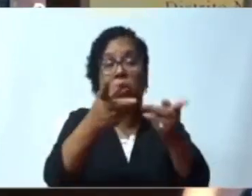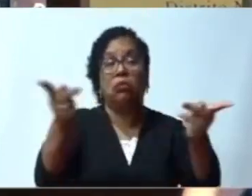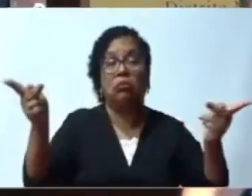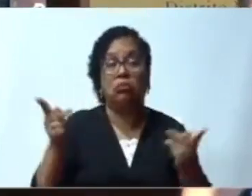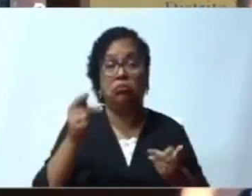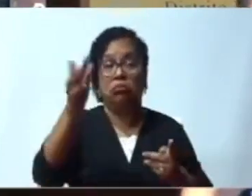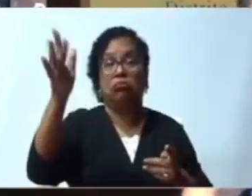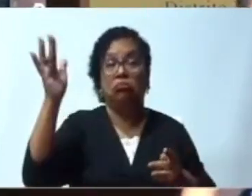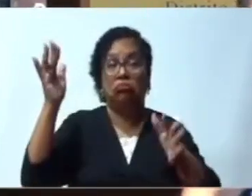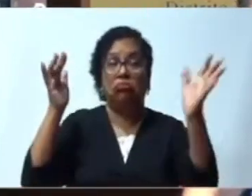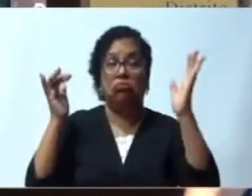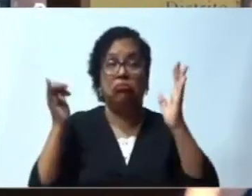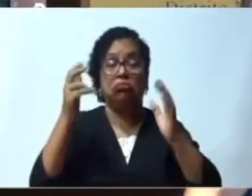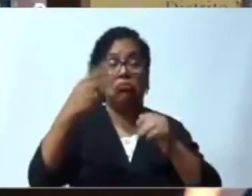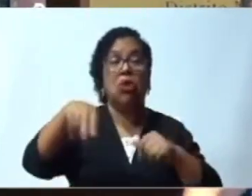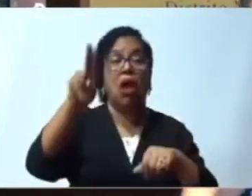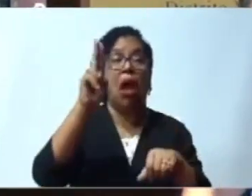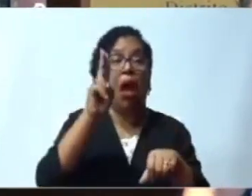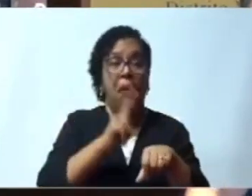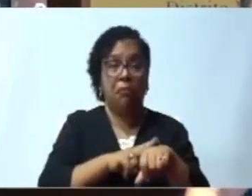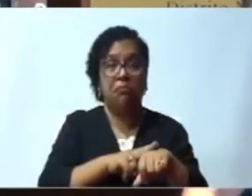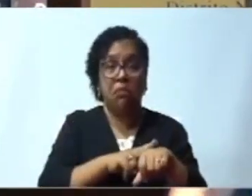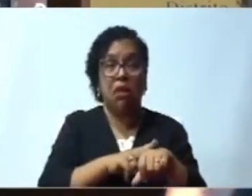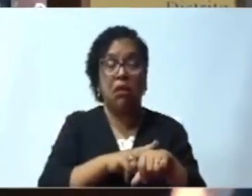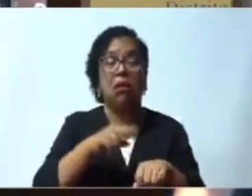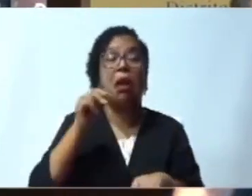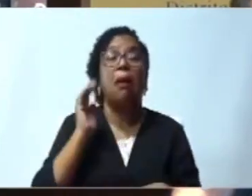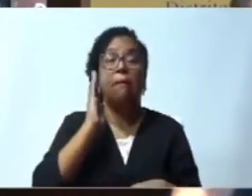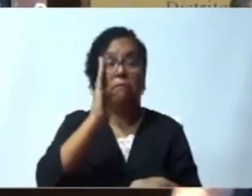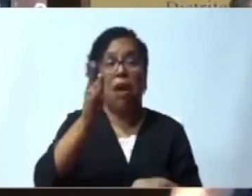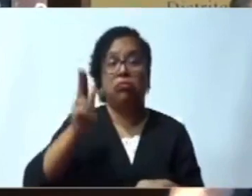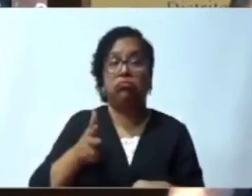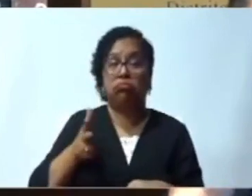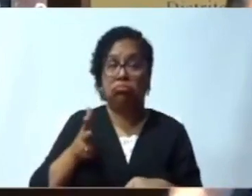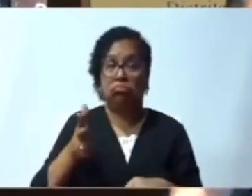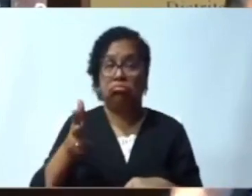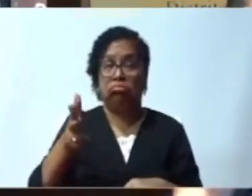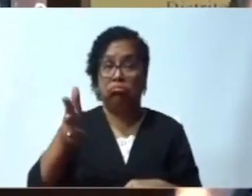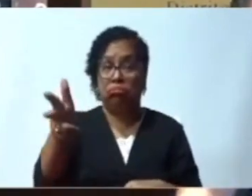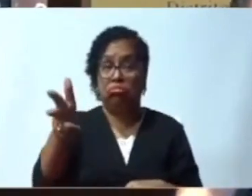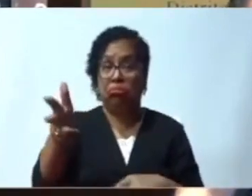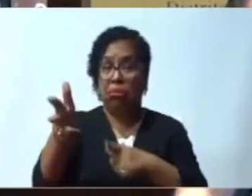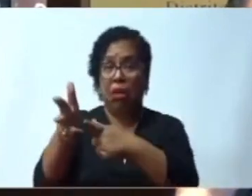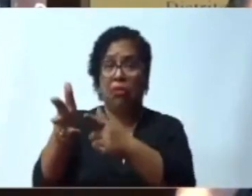oficina que, cuando viene a ver, al gobierno le sale más económico rentarla y construirla.